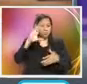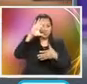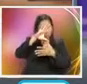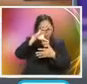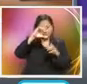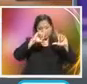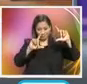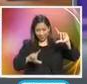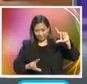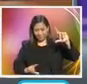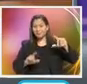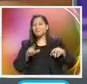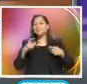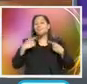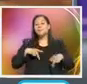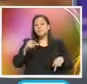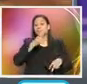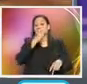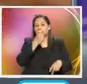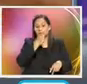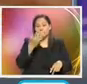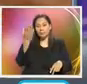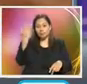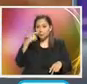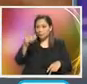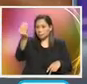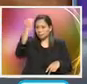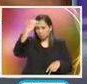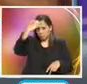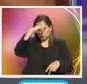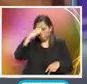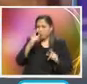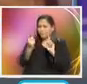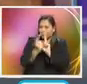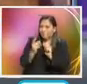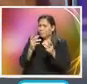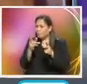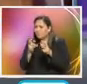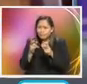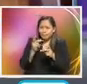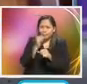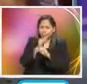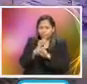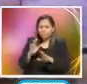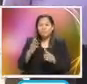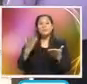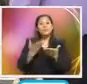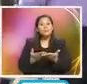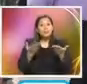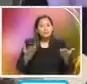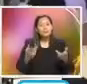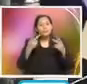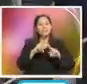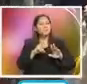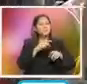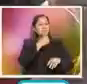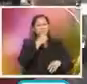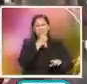latinoamericanas, en donde el adulto mayor era una riqueza de sabiduría. En la actualidad, al contrario, la sociedad los segrega,